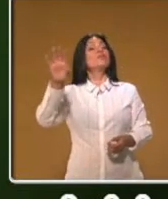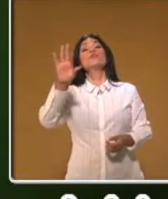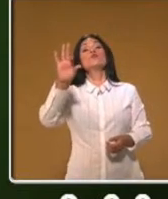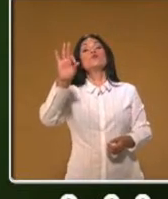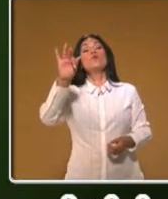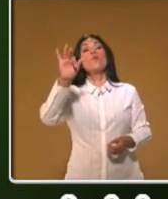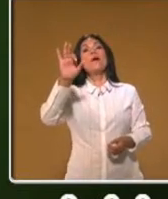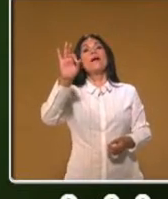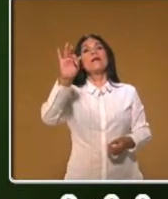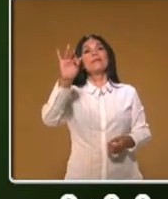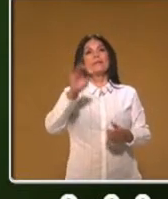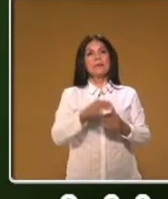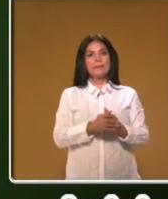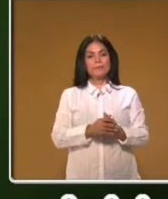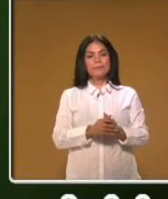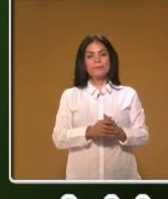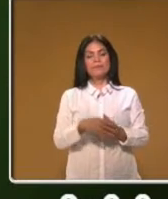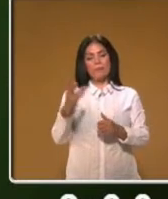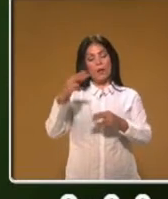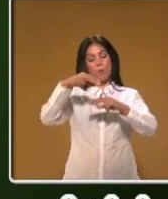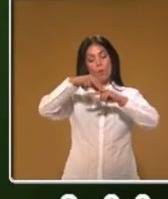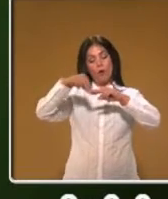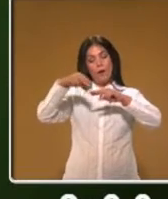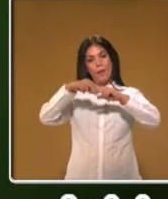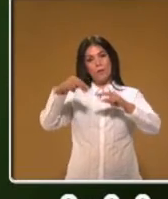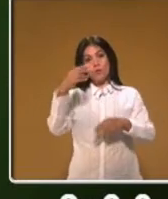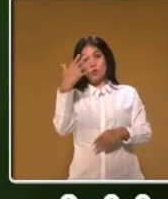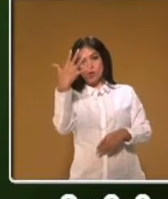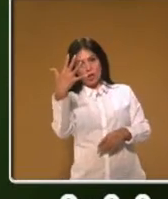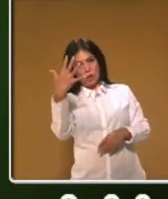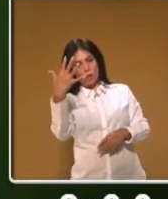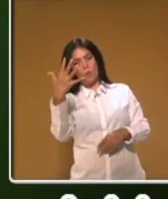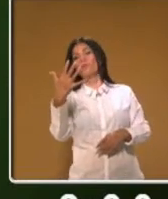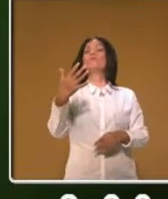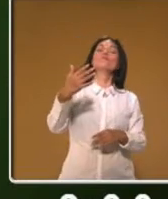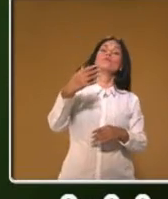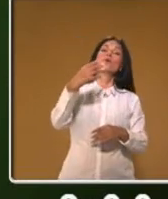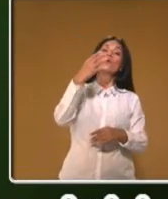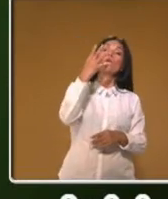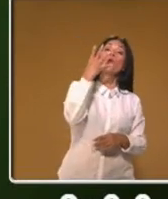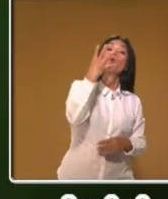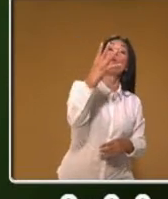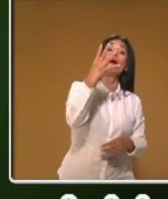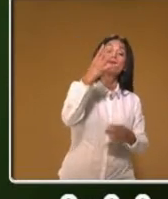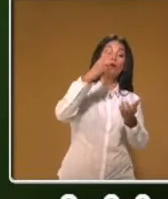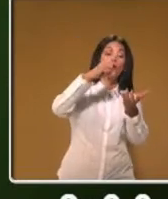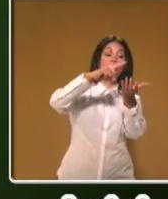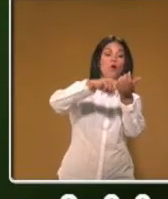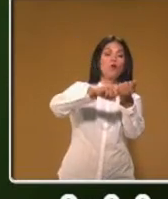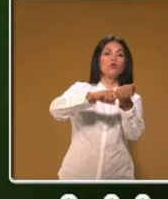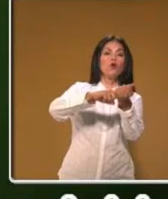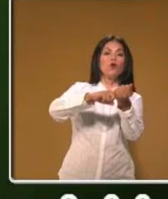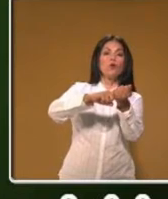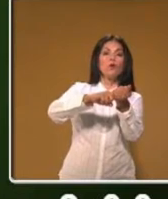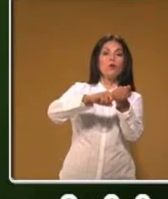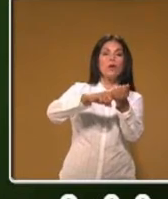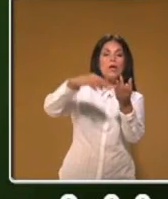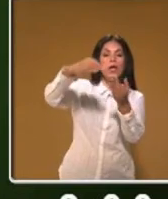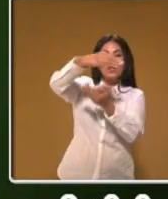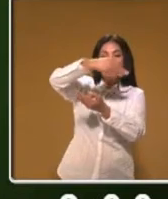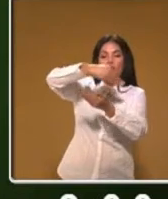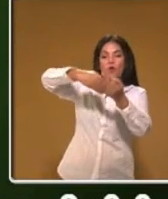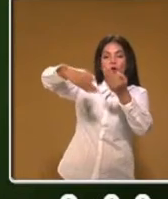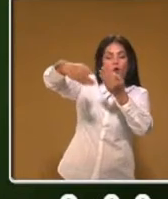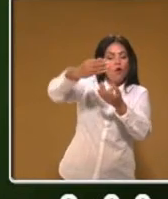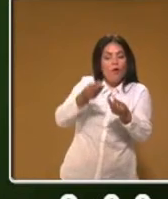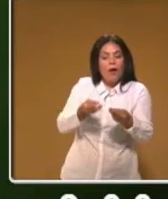necesitar. Dice: 5 boletos más 4 hot dogs, gastaron 440 pesos. En la segunda